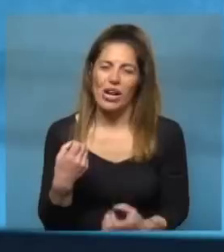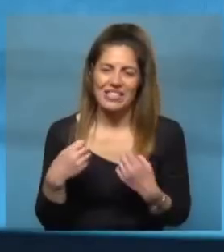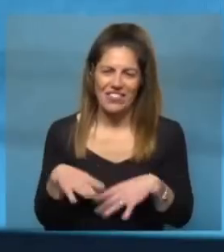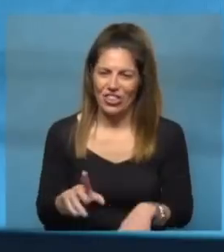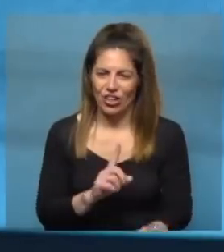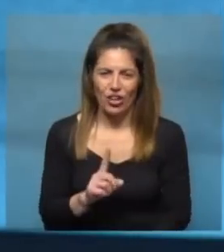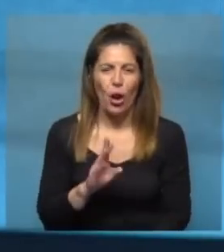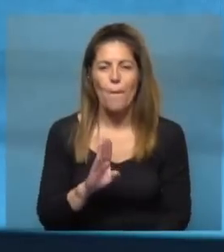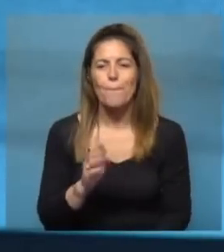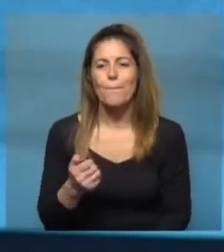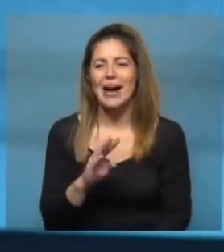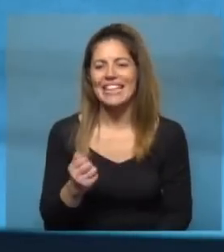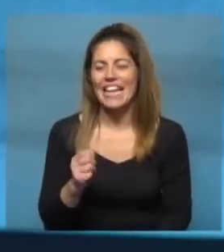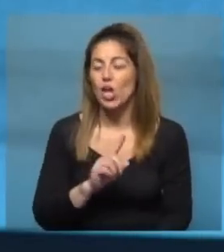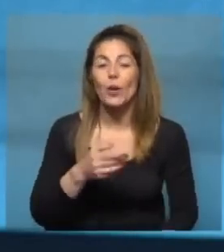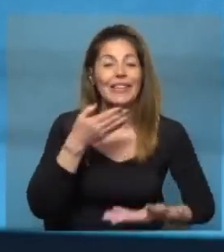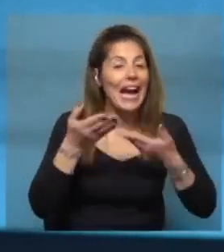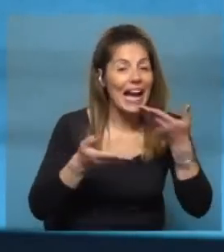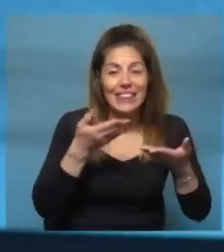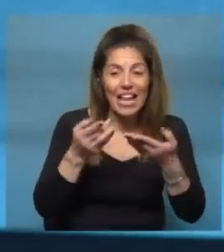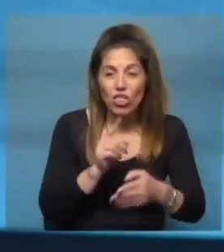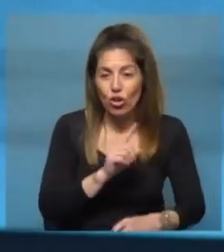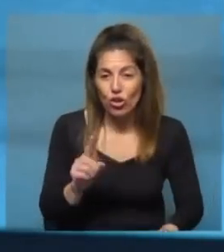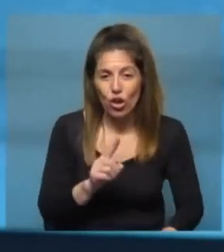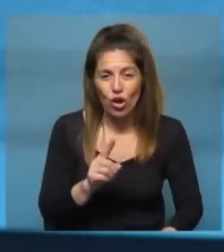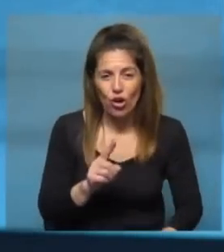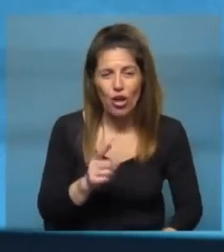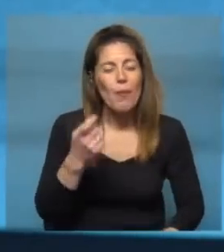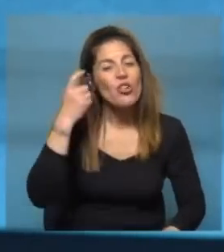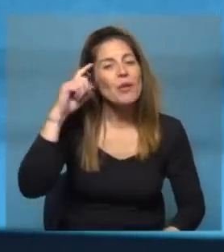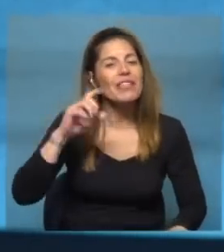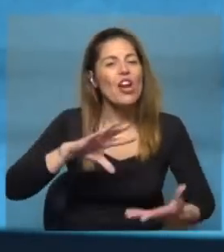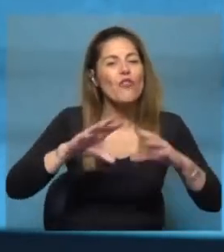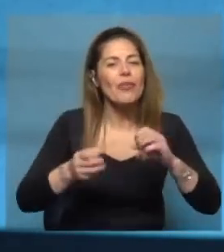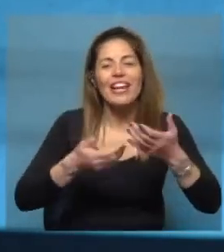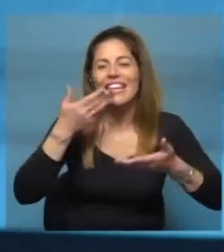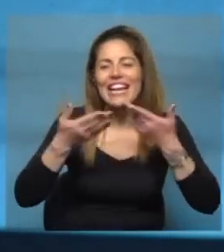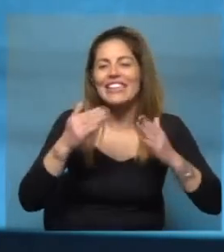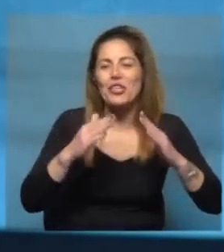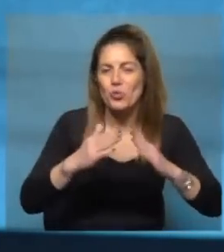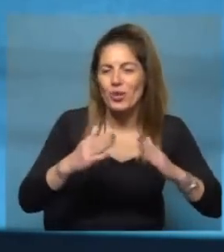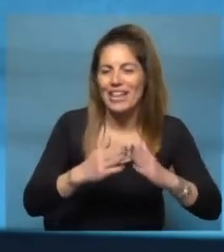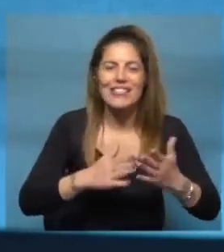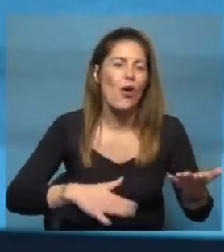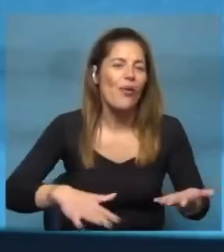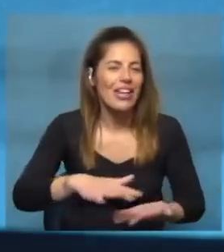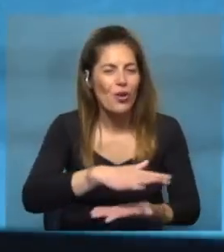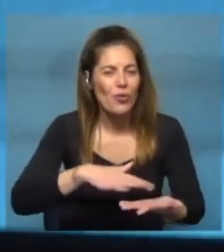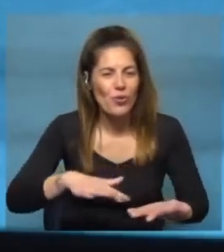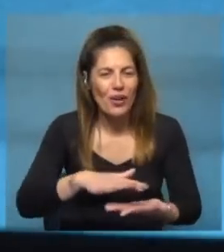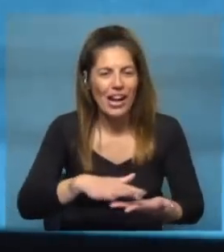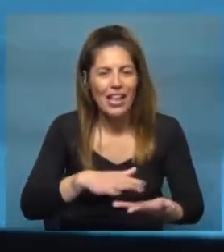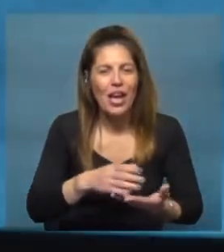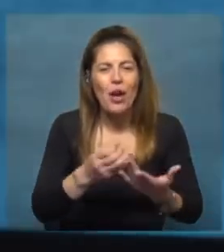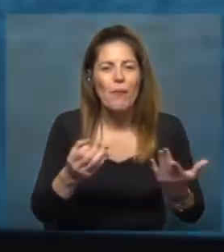si bien no está cantando en los escenarios vamos a inventar un formato que sea que cante en su casa o en algún lugar Porque